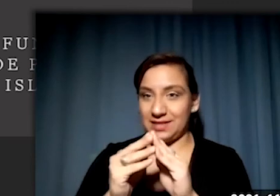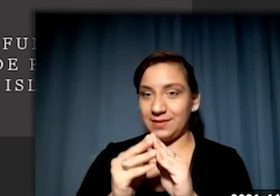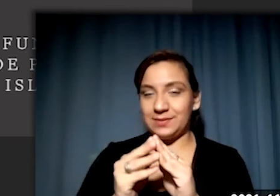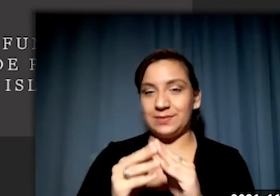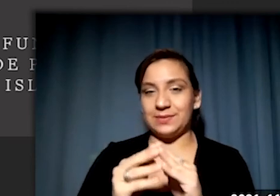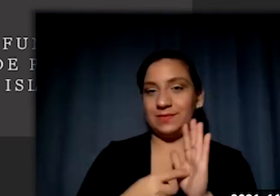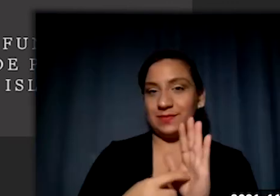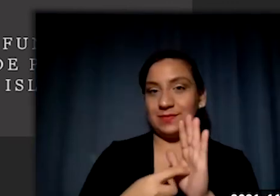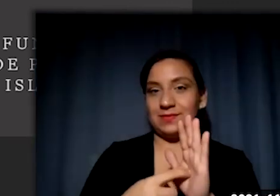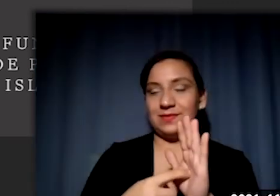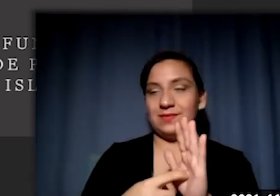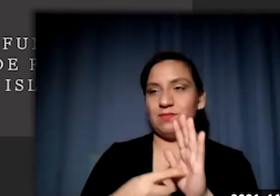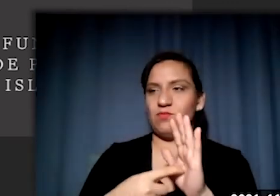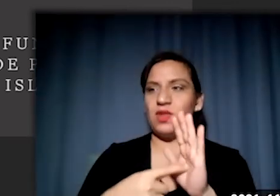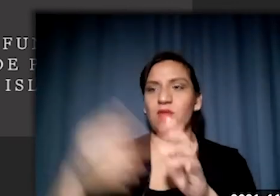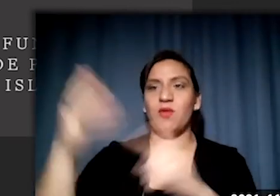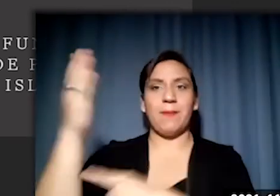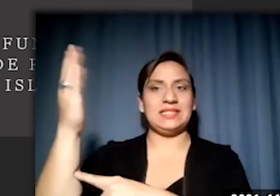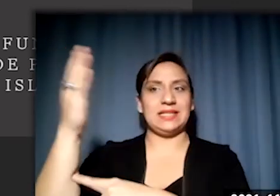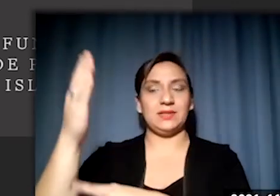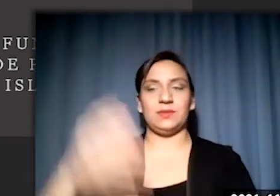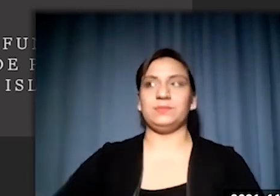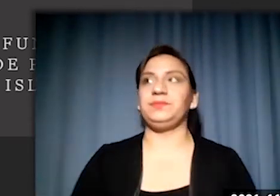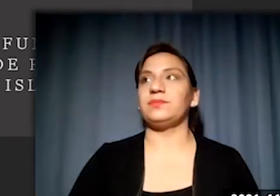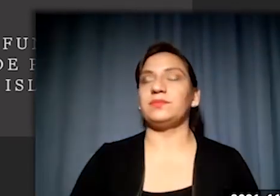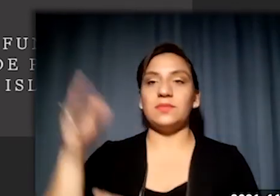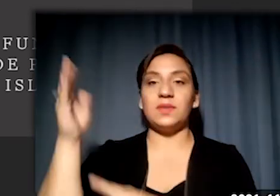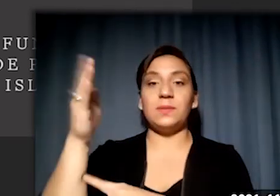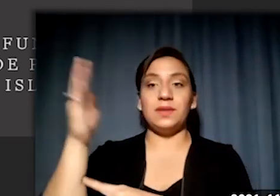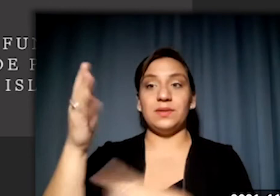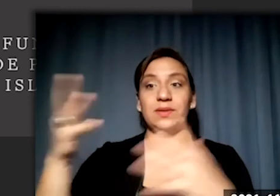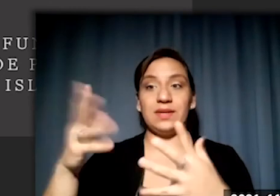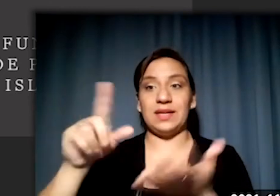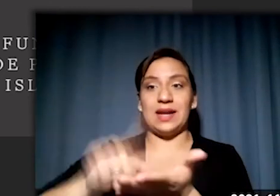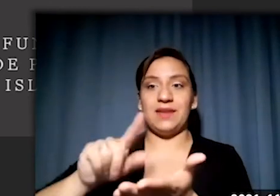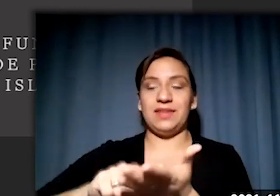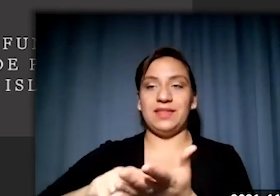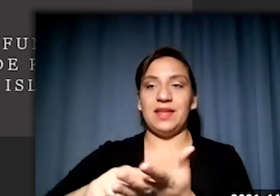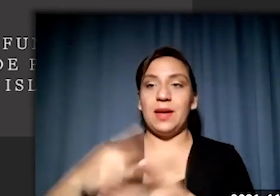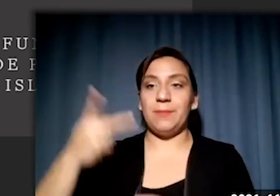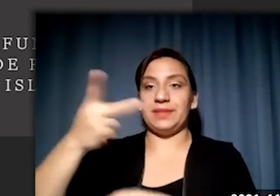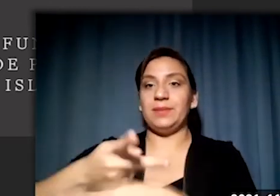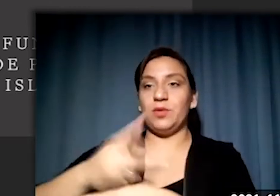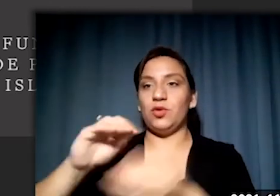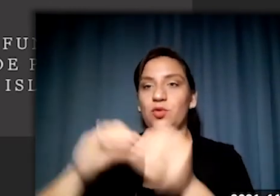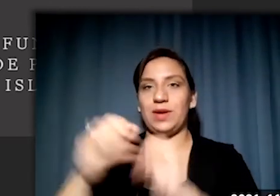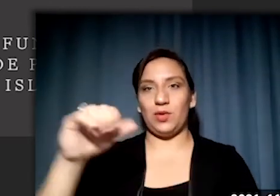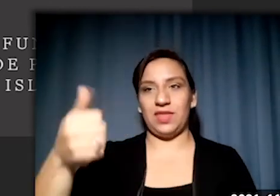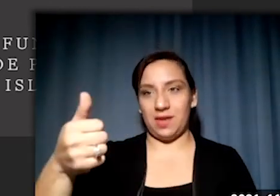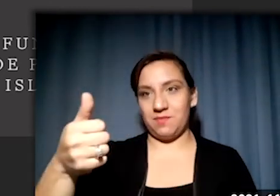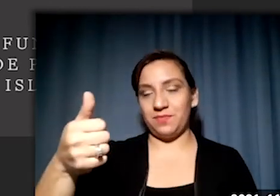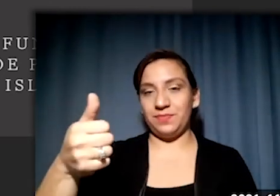con una presentación, la presentación de la revista Patrimonio número 10.